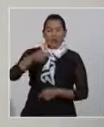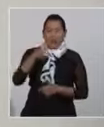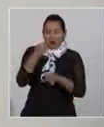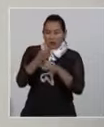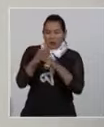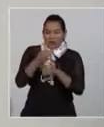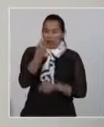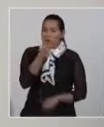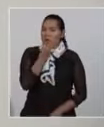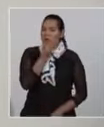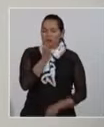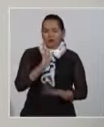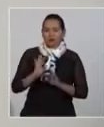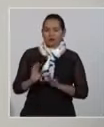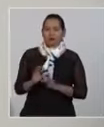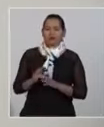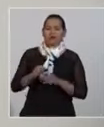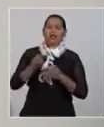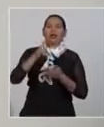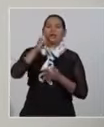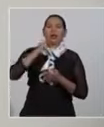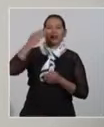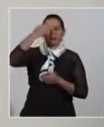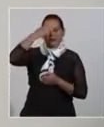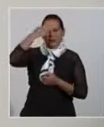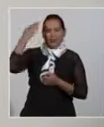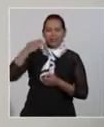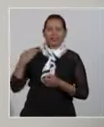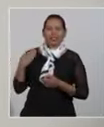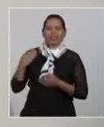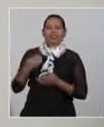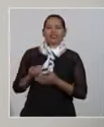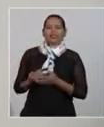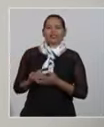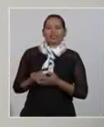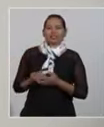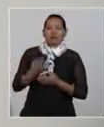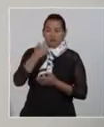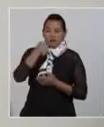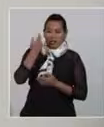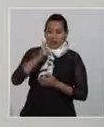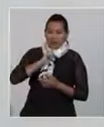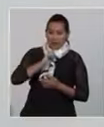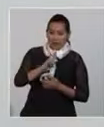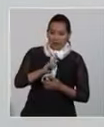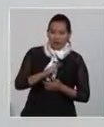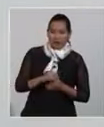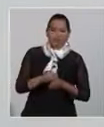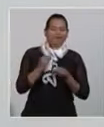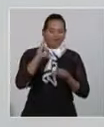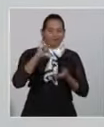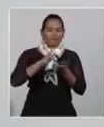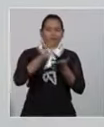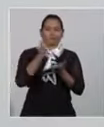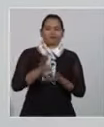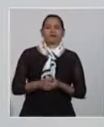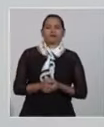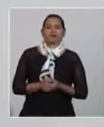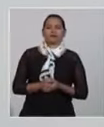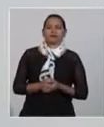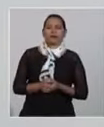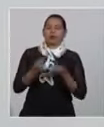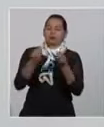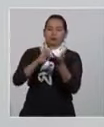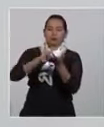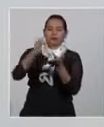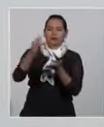minuto. Candidata Marta Erika Alonso, ¿desea hacer uso de su derecho de réplica? Gracias. Muchas